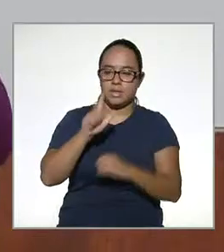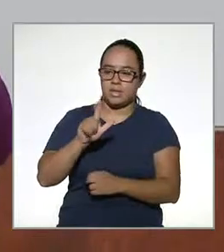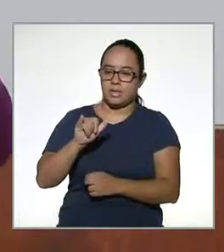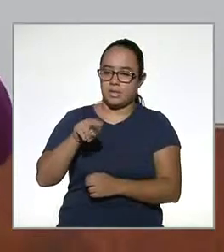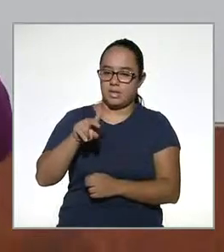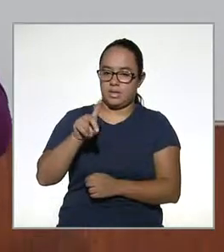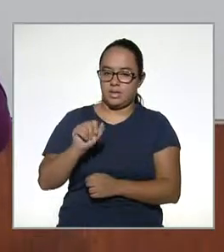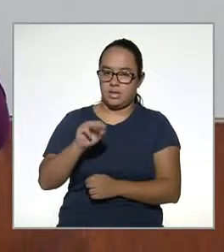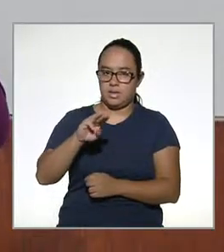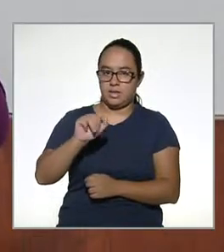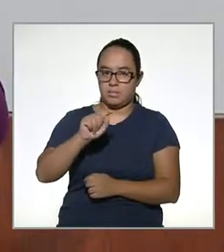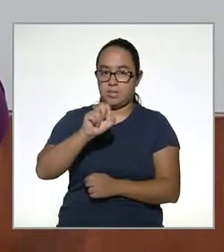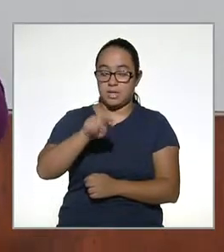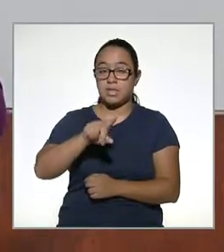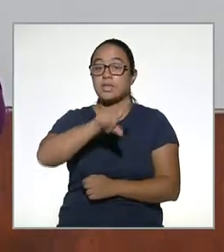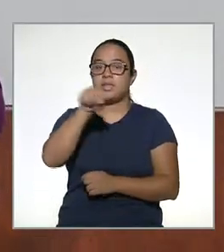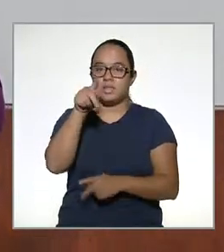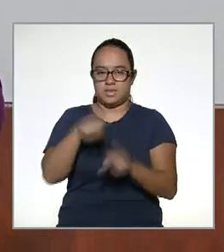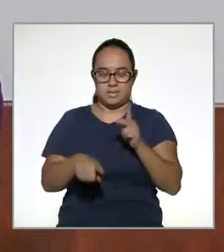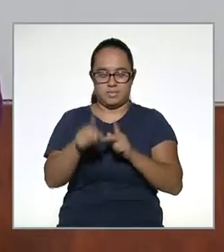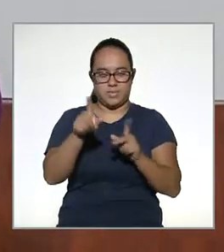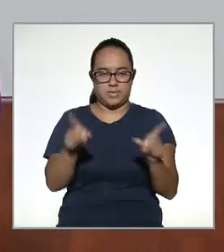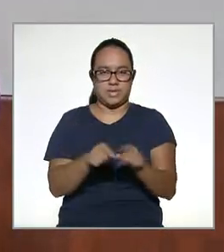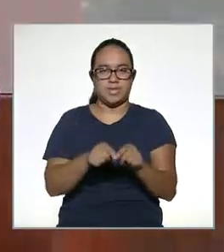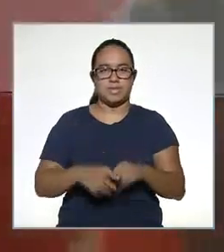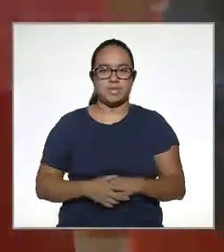Martín y después una pausa. Regresamos.